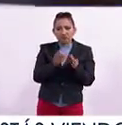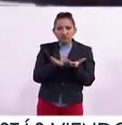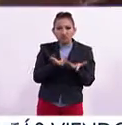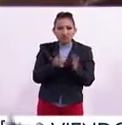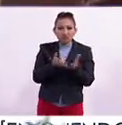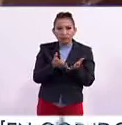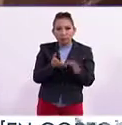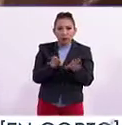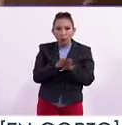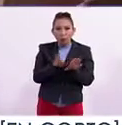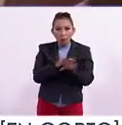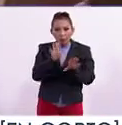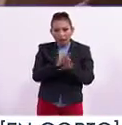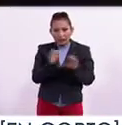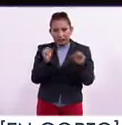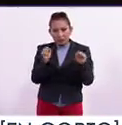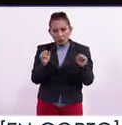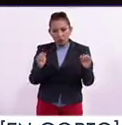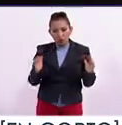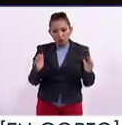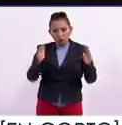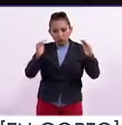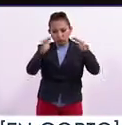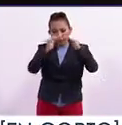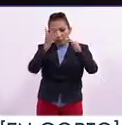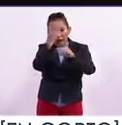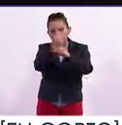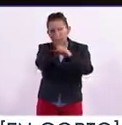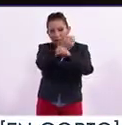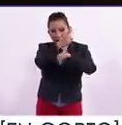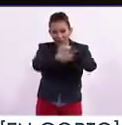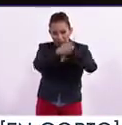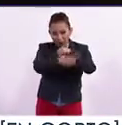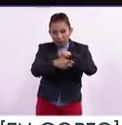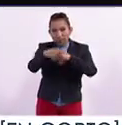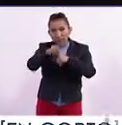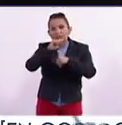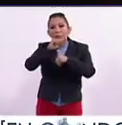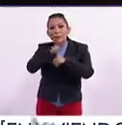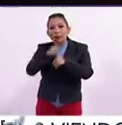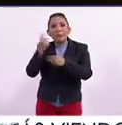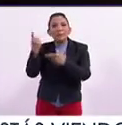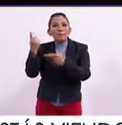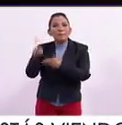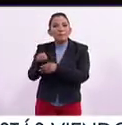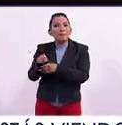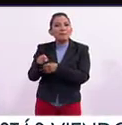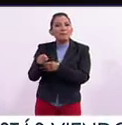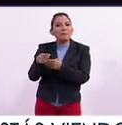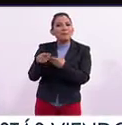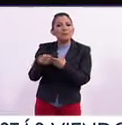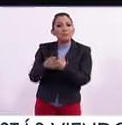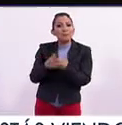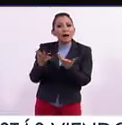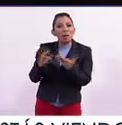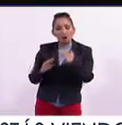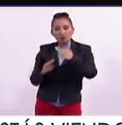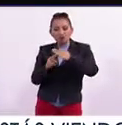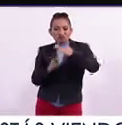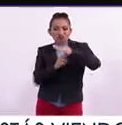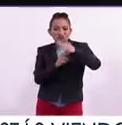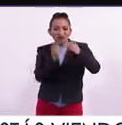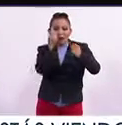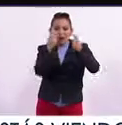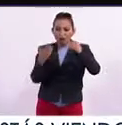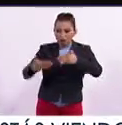seguros, digamos, para reparar los daños que hubo, pero también para afianzar mejor algunas partes que no